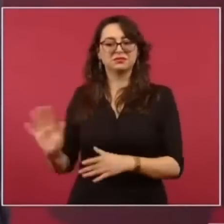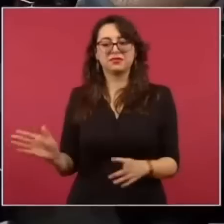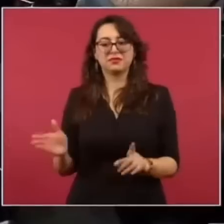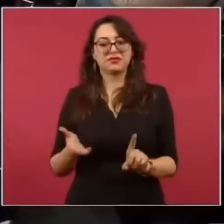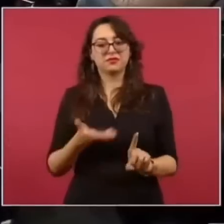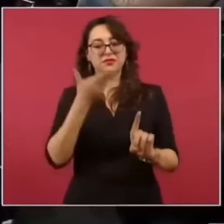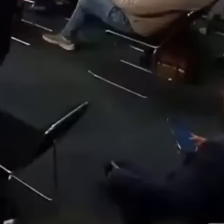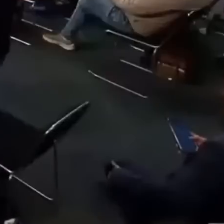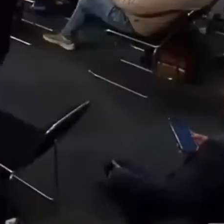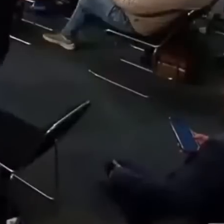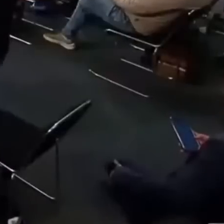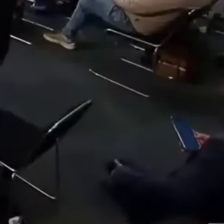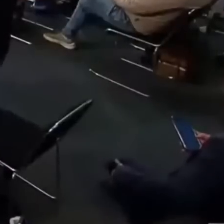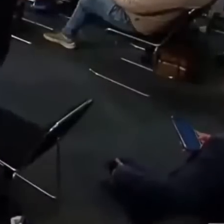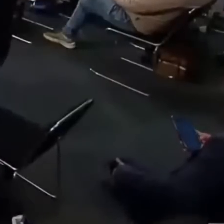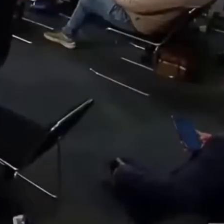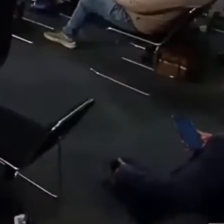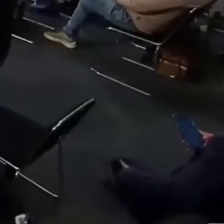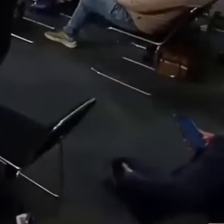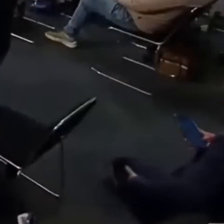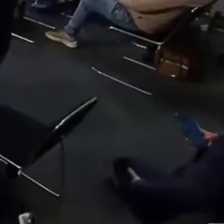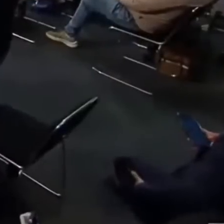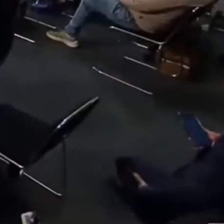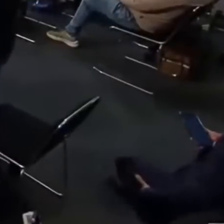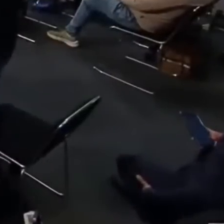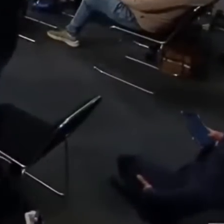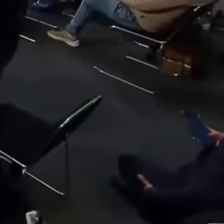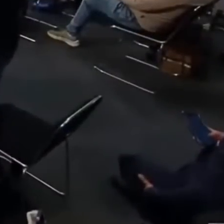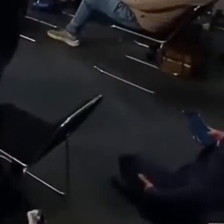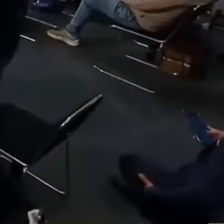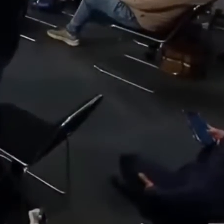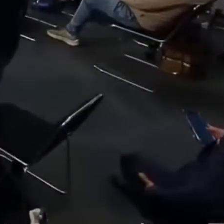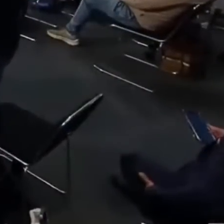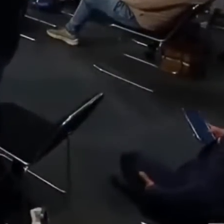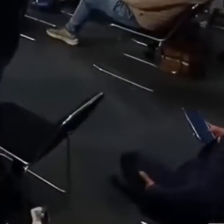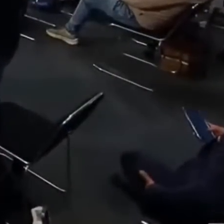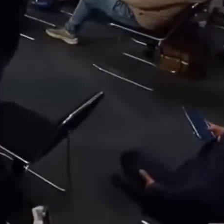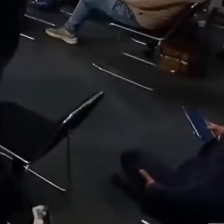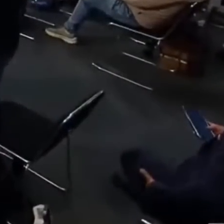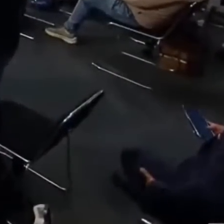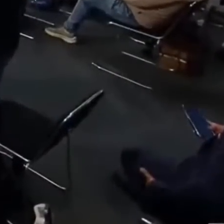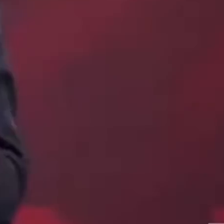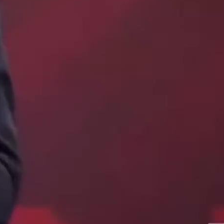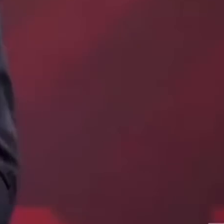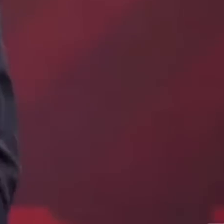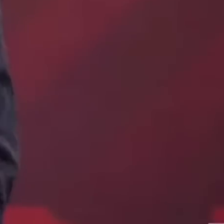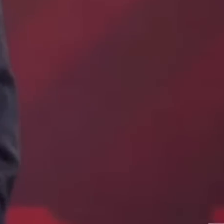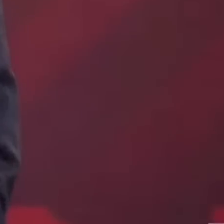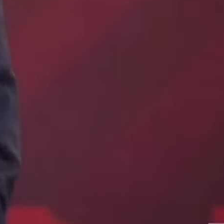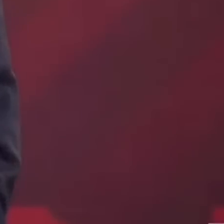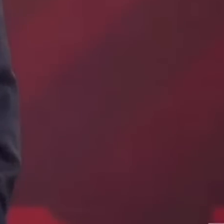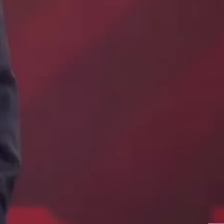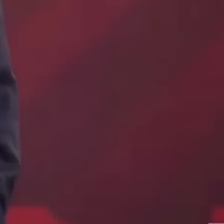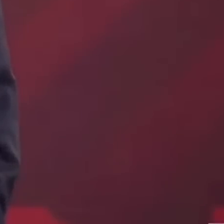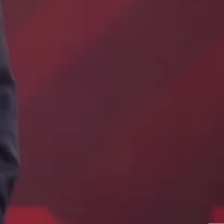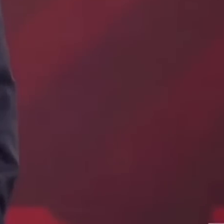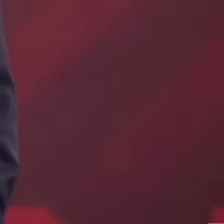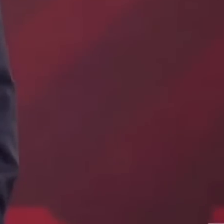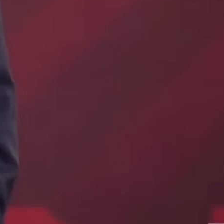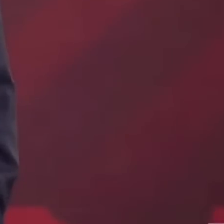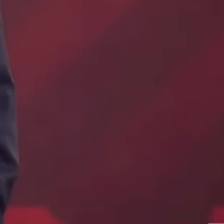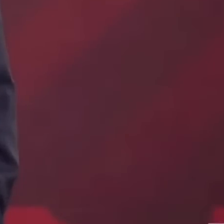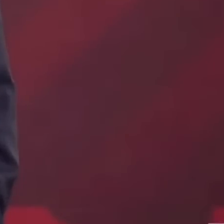todo nuestro apoyo y estamos ayudándolo y lo vamos a seguir apoyando.